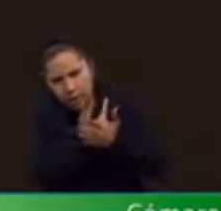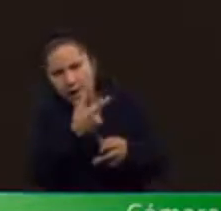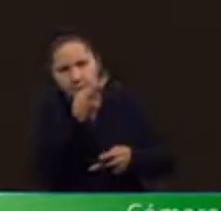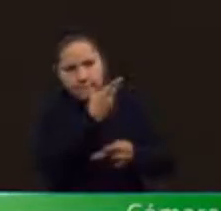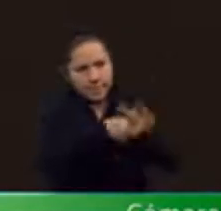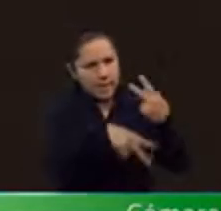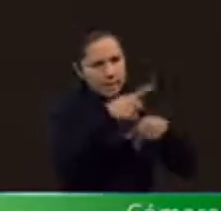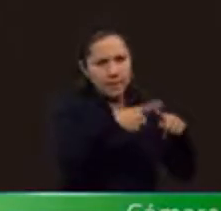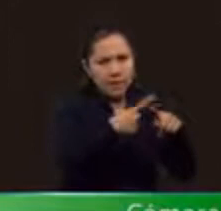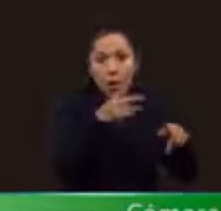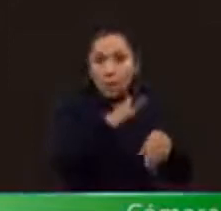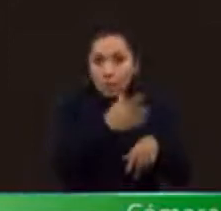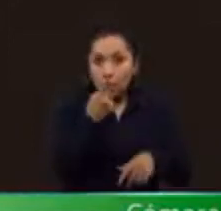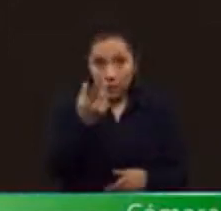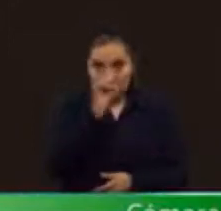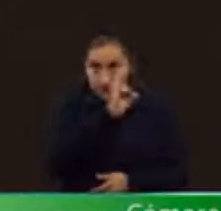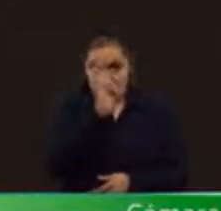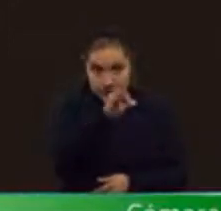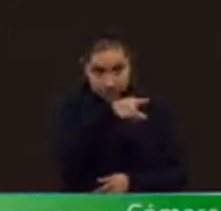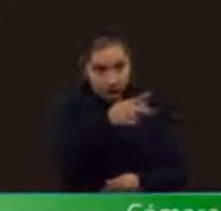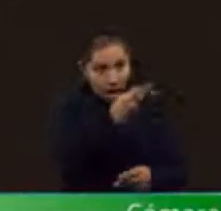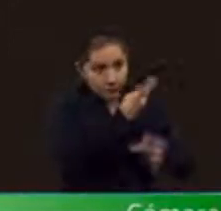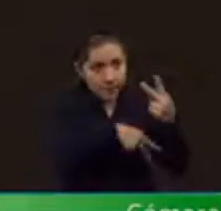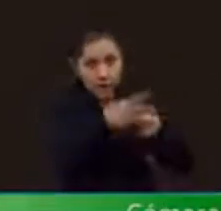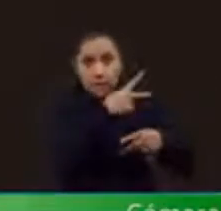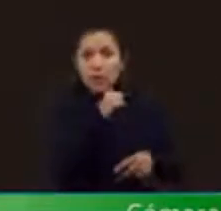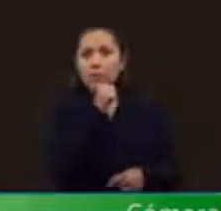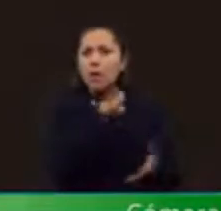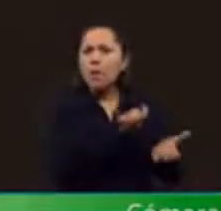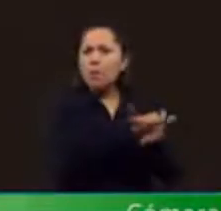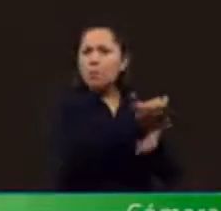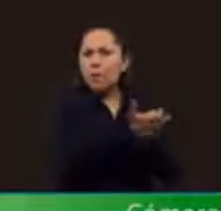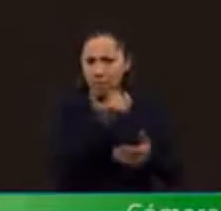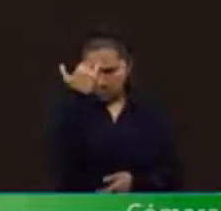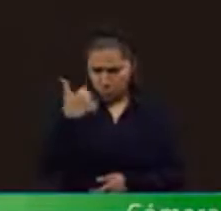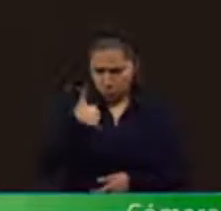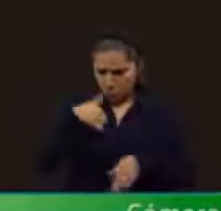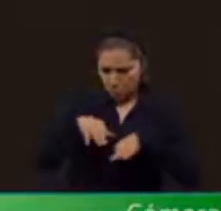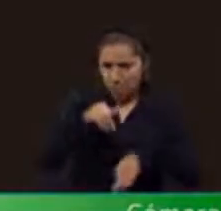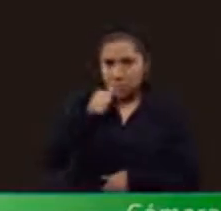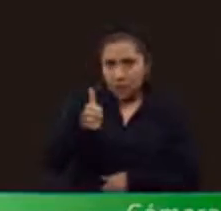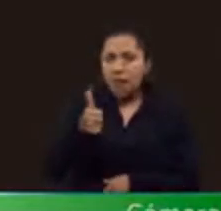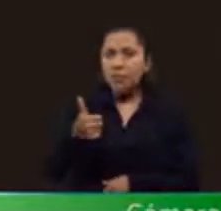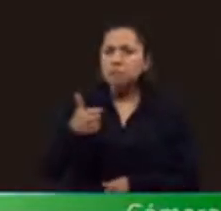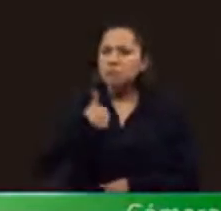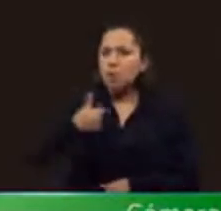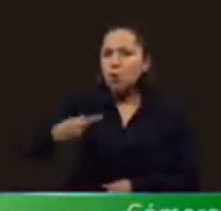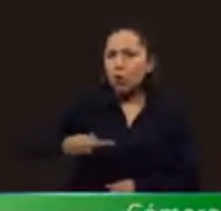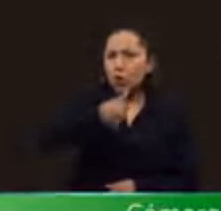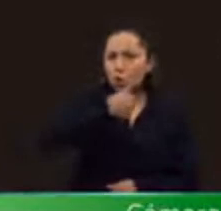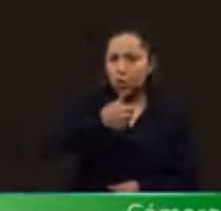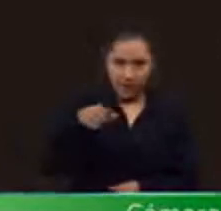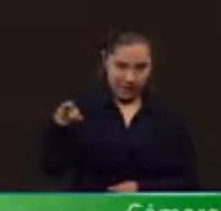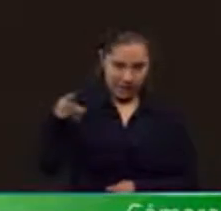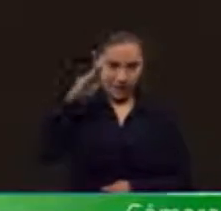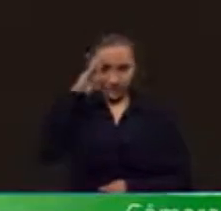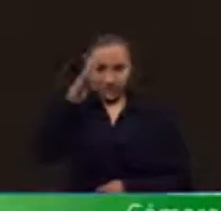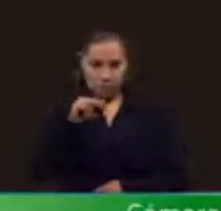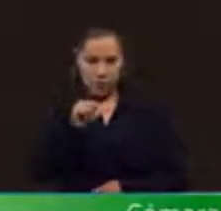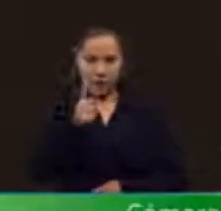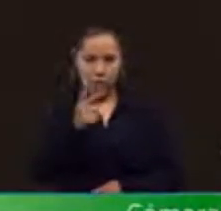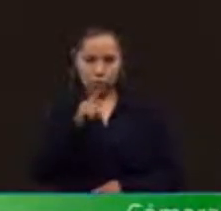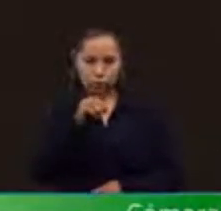no voy a trabajar, pues me corren. Señor Carlos Augusto, policía. Este